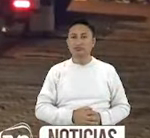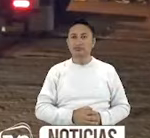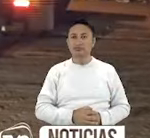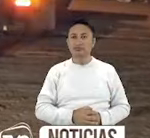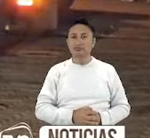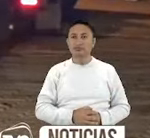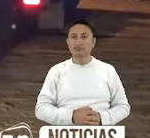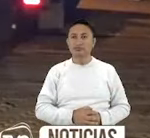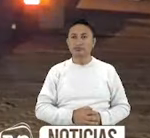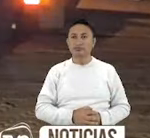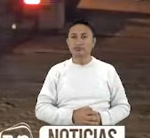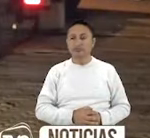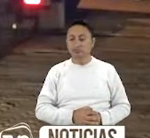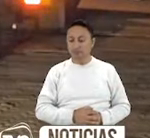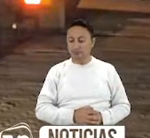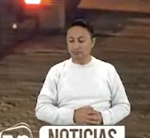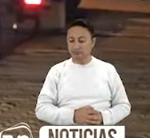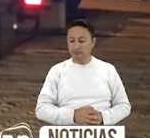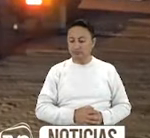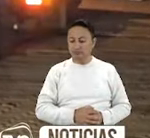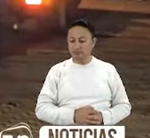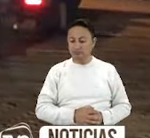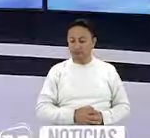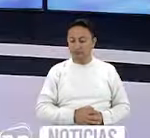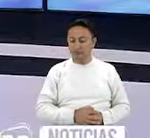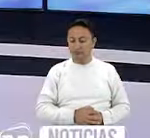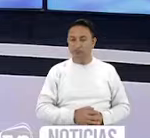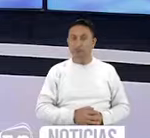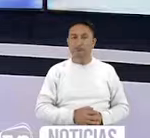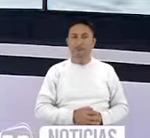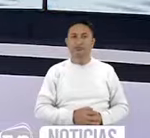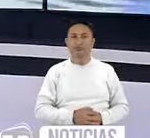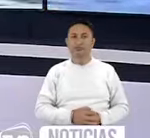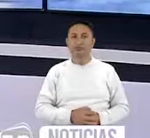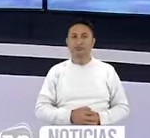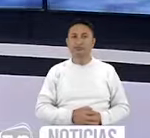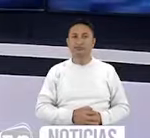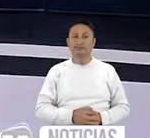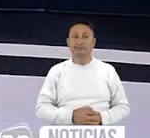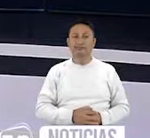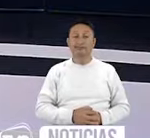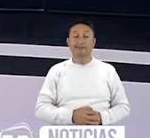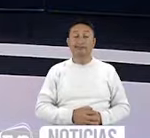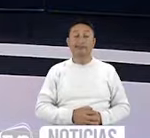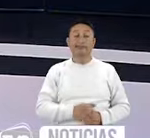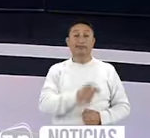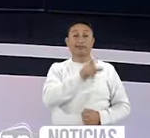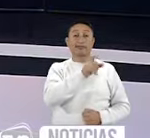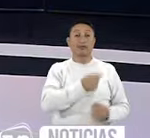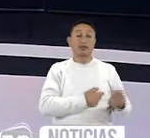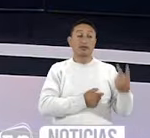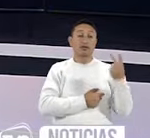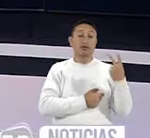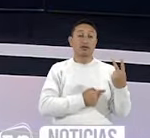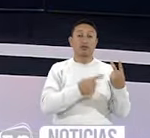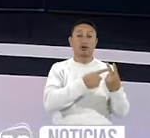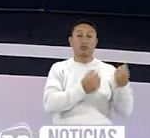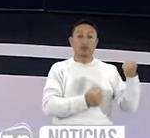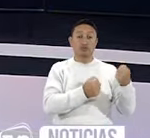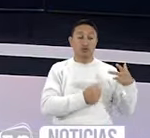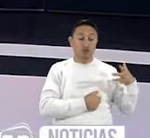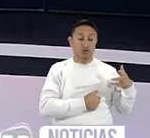Manabí, informó Wendy Delgado. Mataron a una pareja mientras se movilizaba en su vehículo por la vía